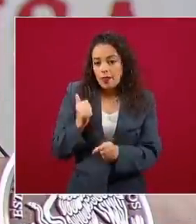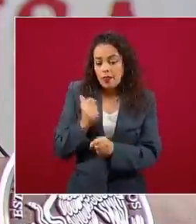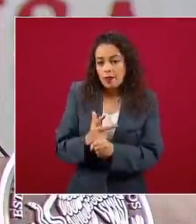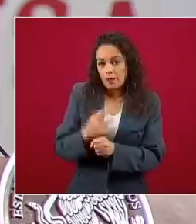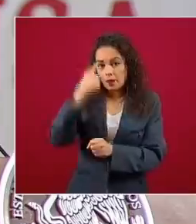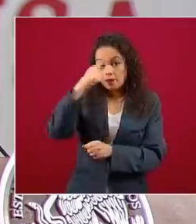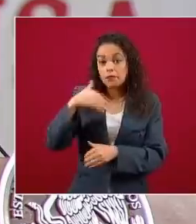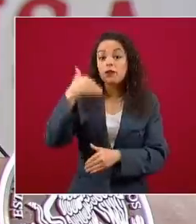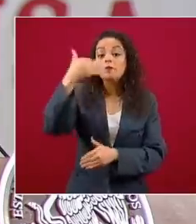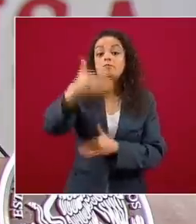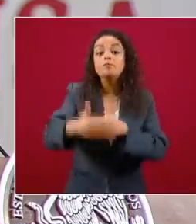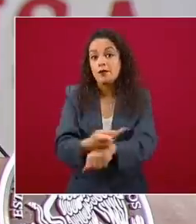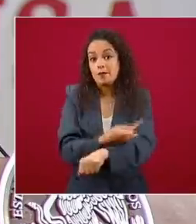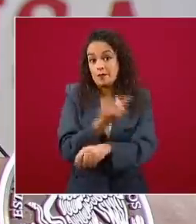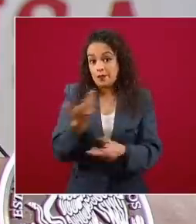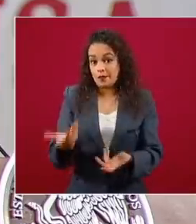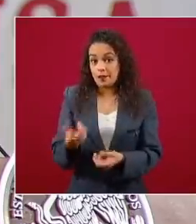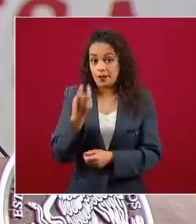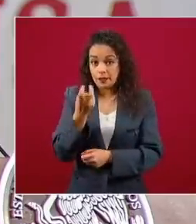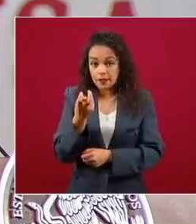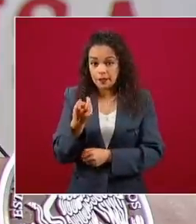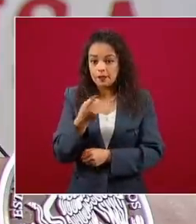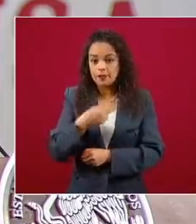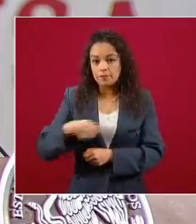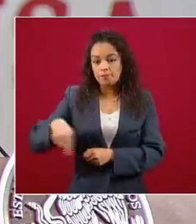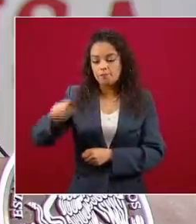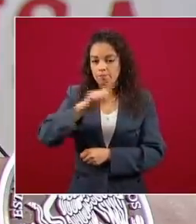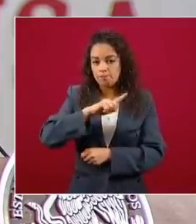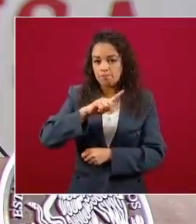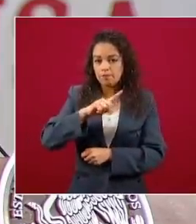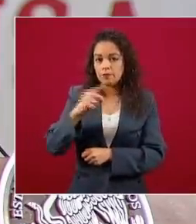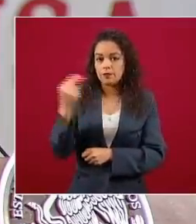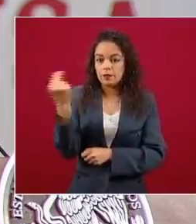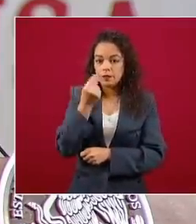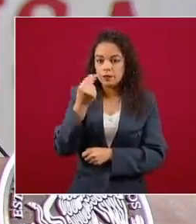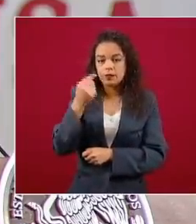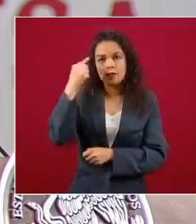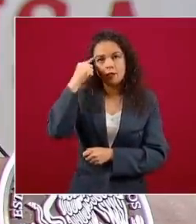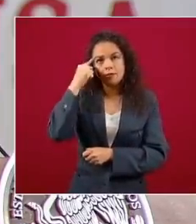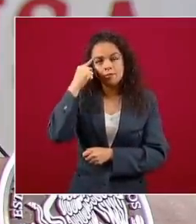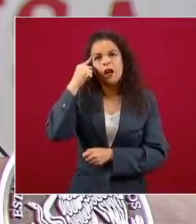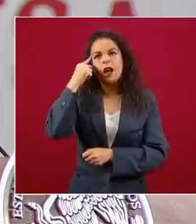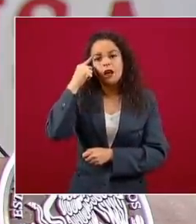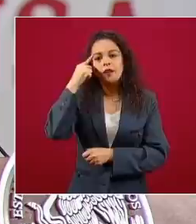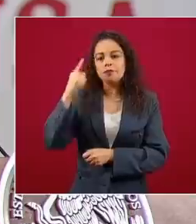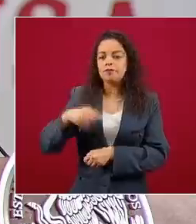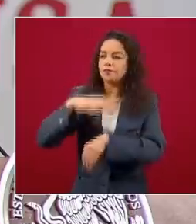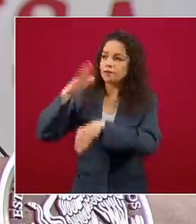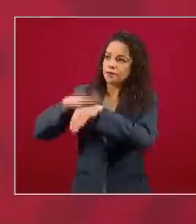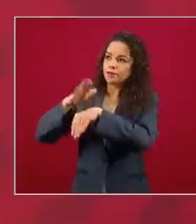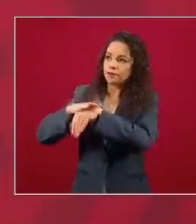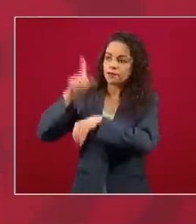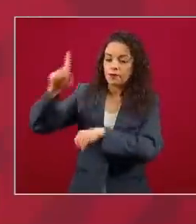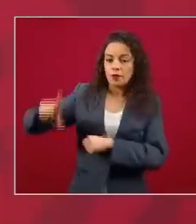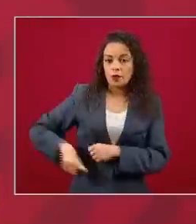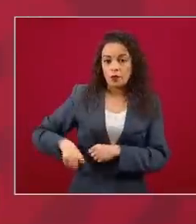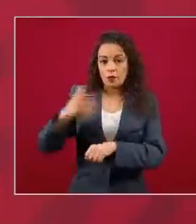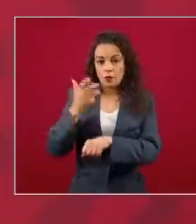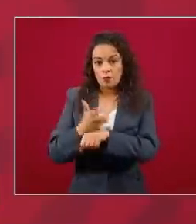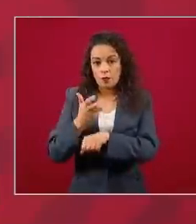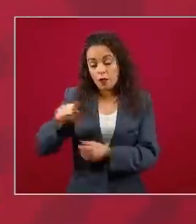hacer una llamada al gobierno de Estados Unidos para esto, lo de las mascarillas. Nos han